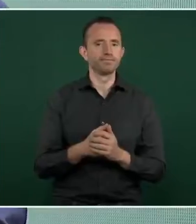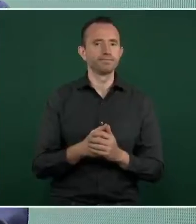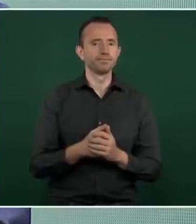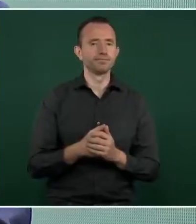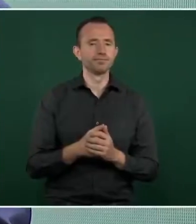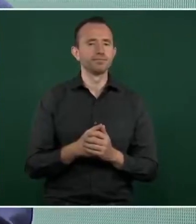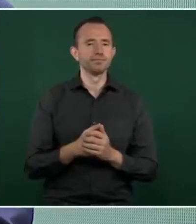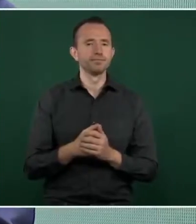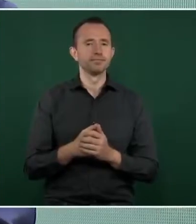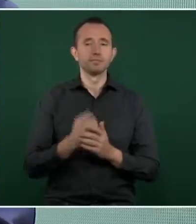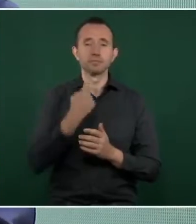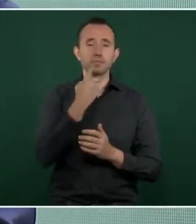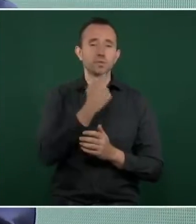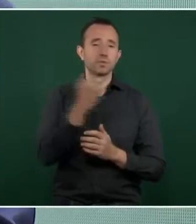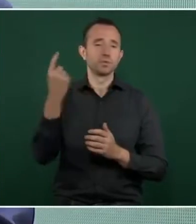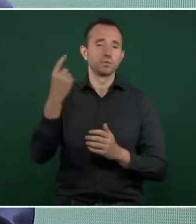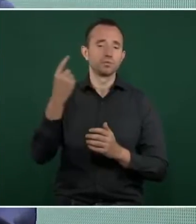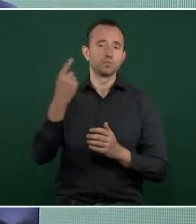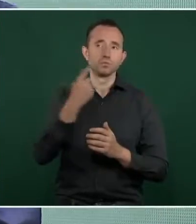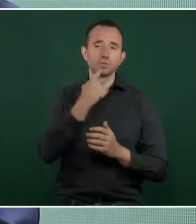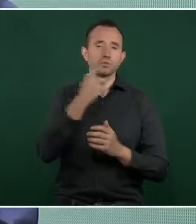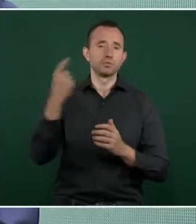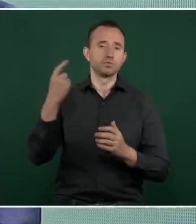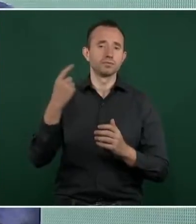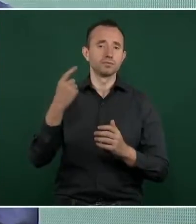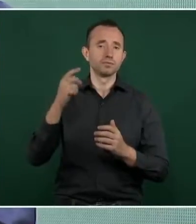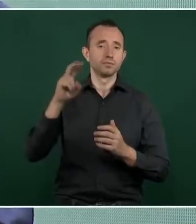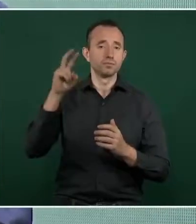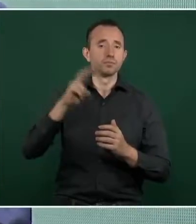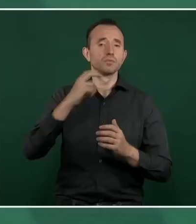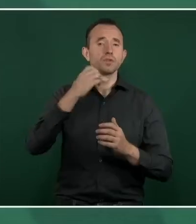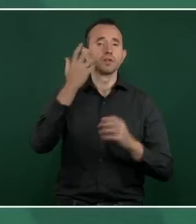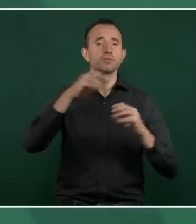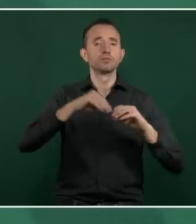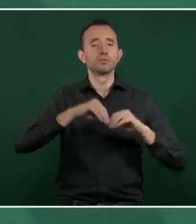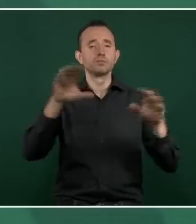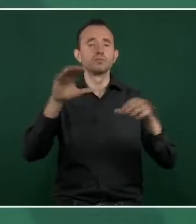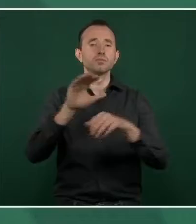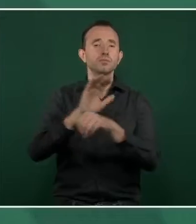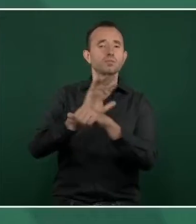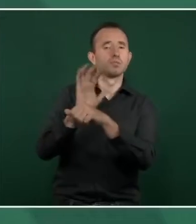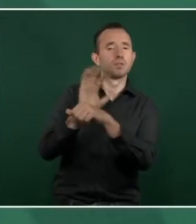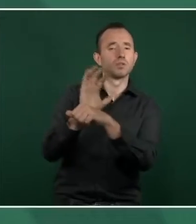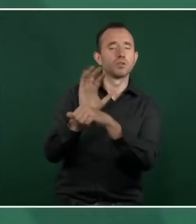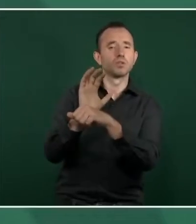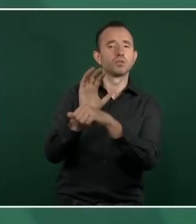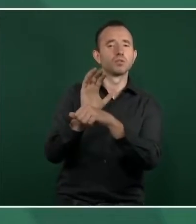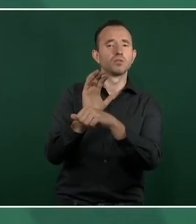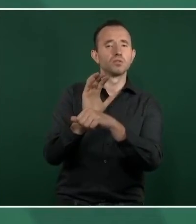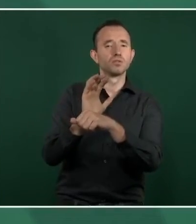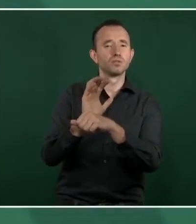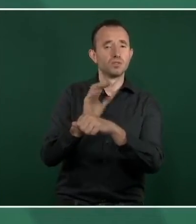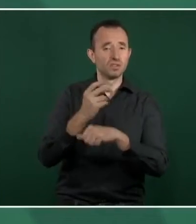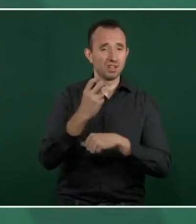no quieren que se dé a conocer esto, que es un agravio. No,